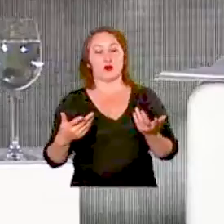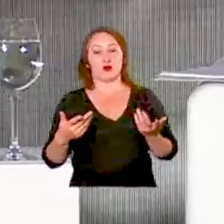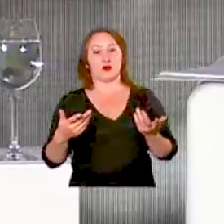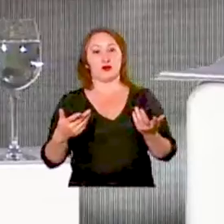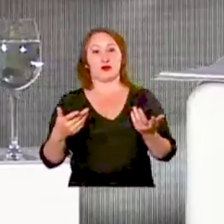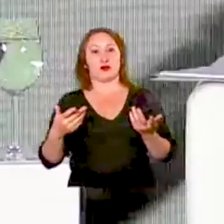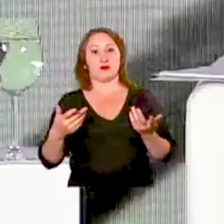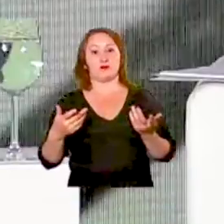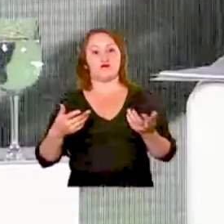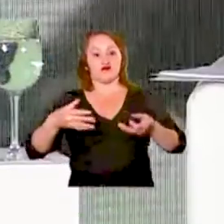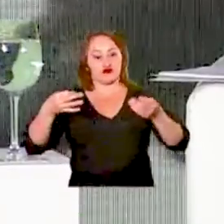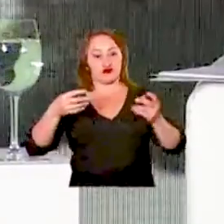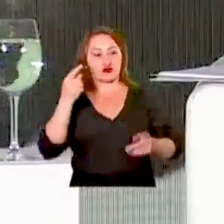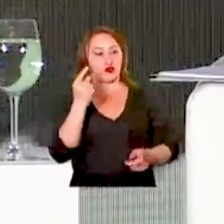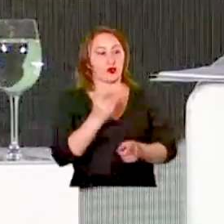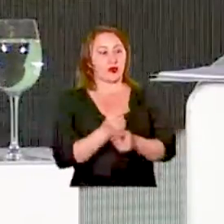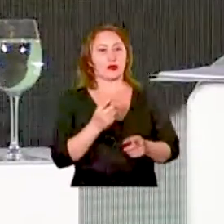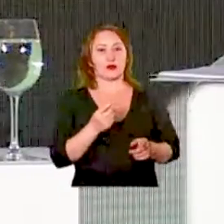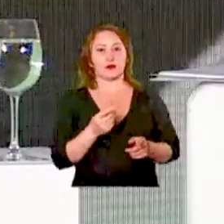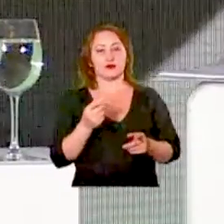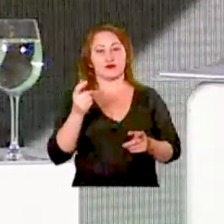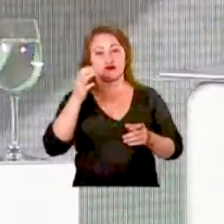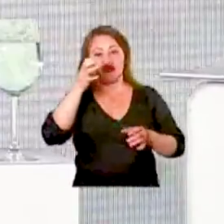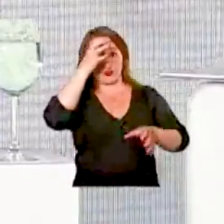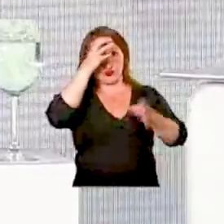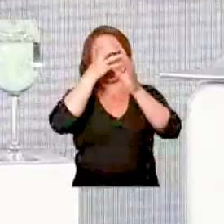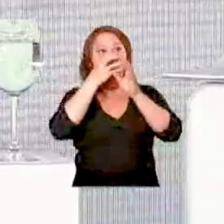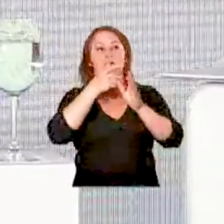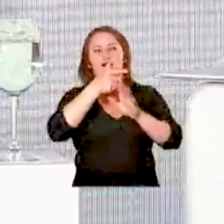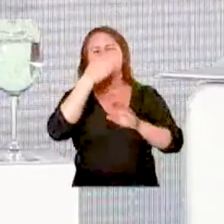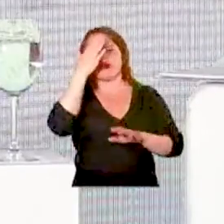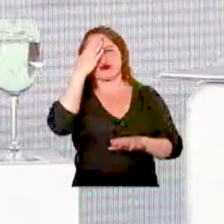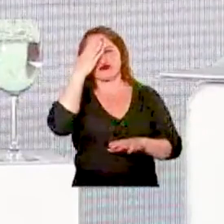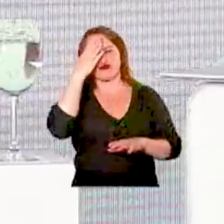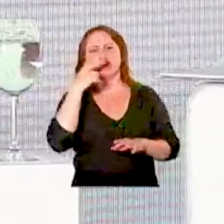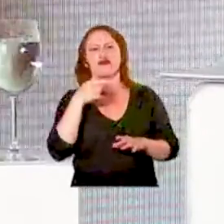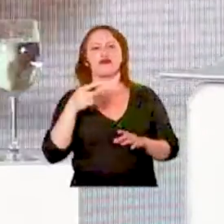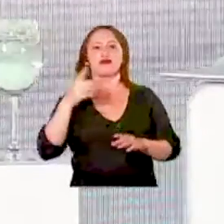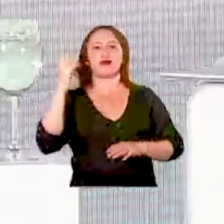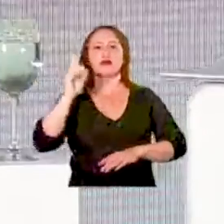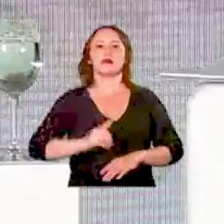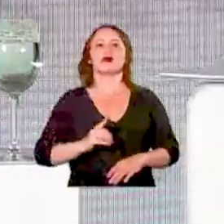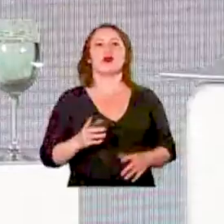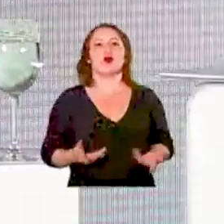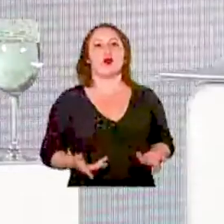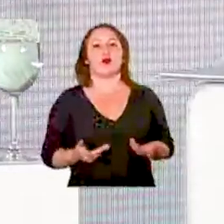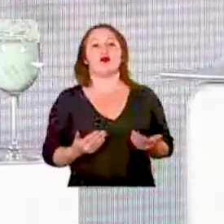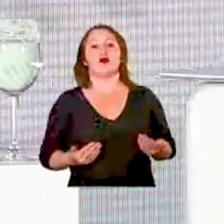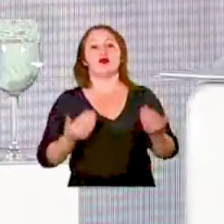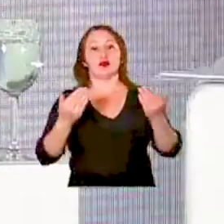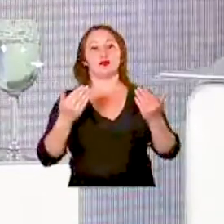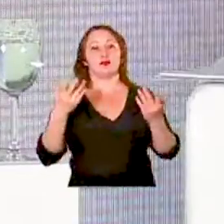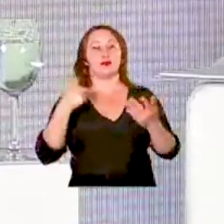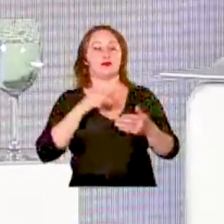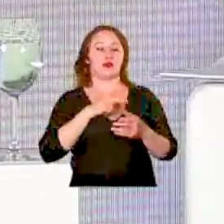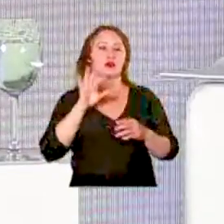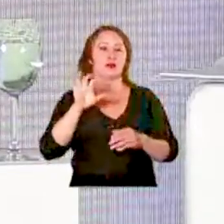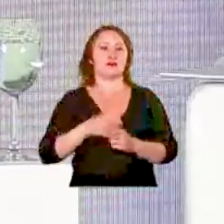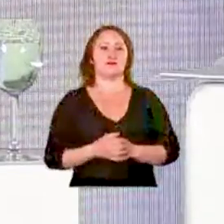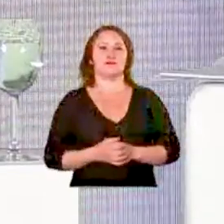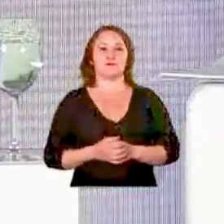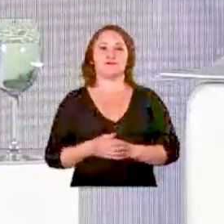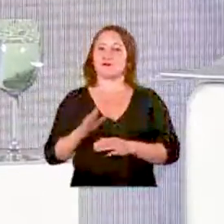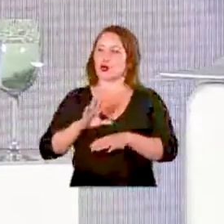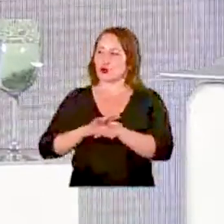probos, correctos, que en su sabiduría sabrán tomar la determinación que bien le convenga a nuestro país.